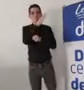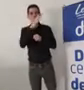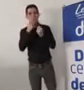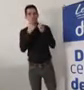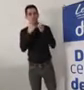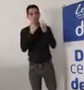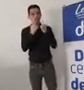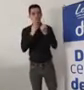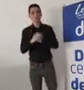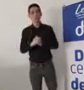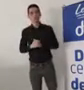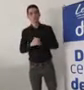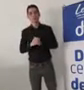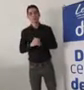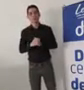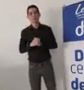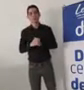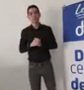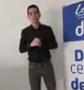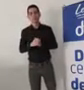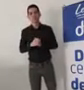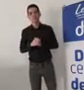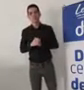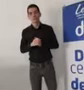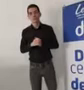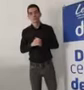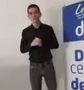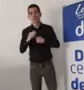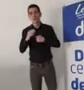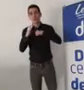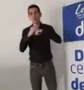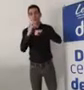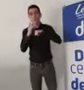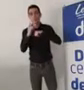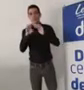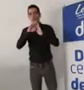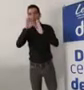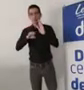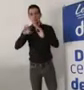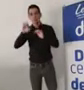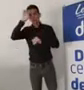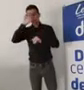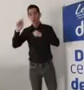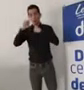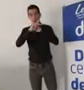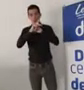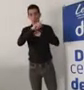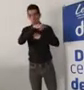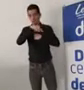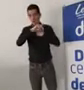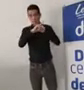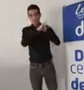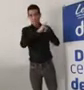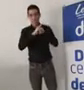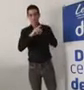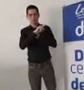amigos europeos, ellos no logran ni siquiera dimensionar que suceden cosas tan graves como lo que en muchos casos tenemos que vivir los jóvenes latinoamericanos